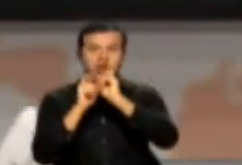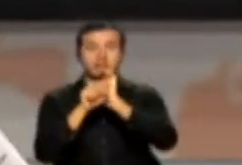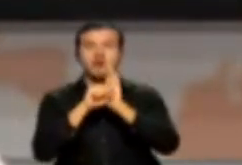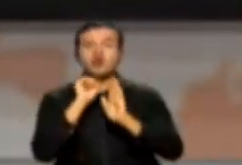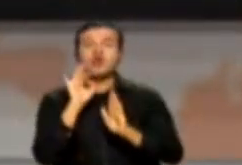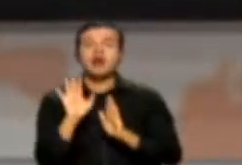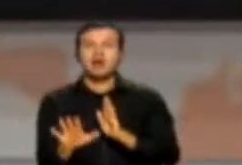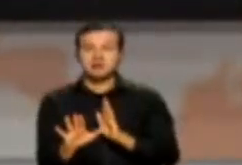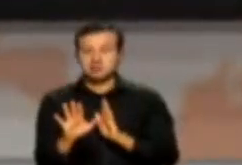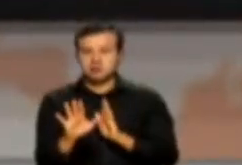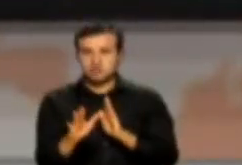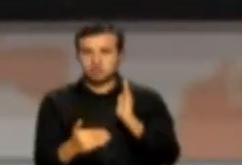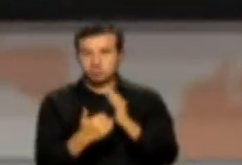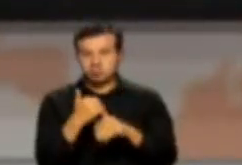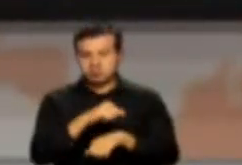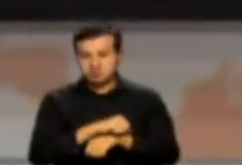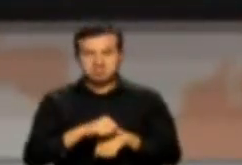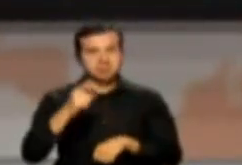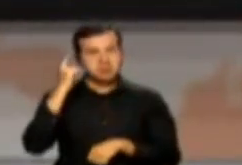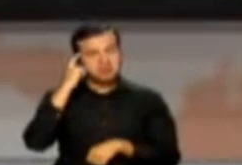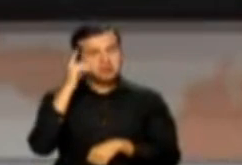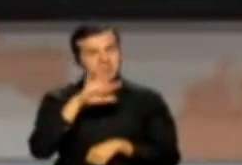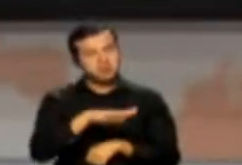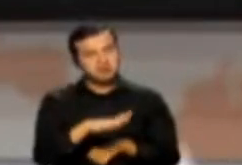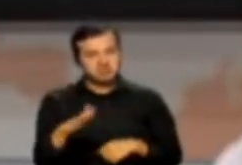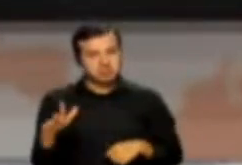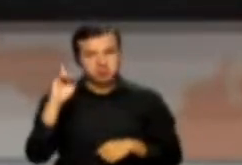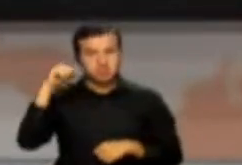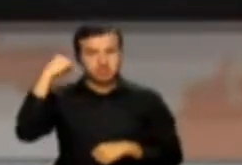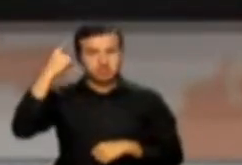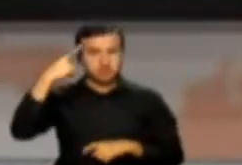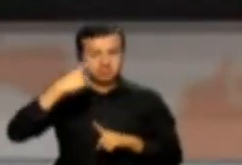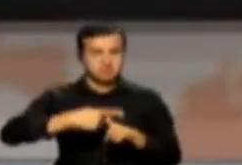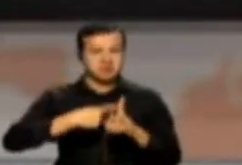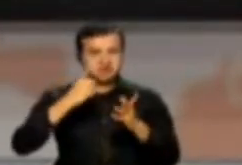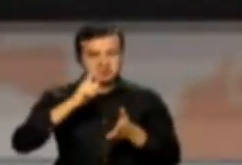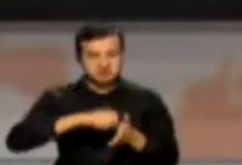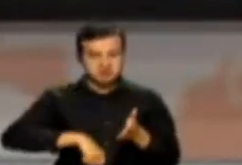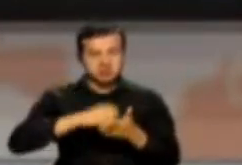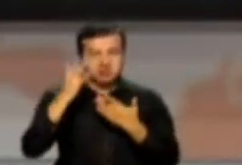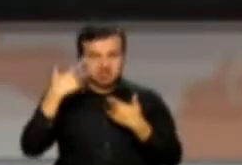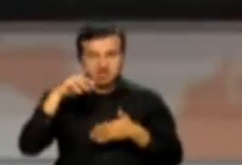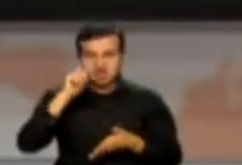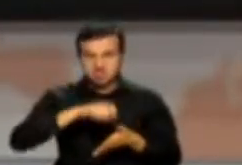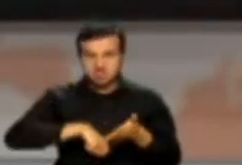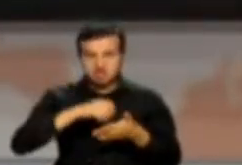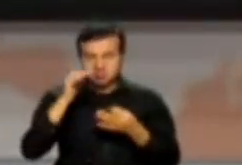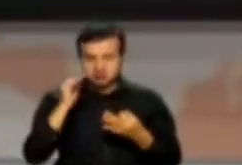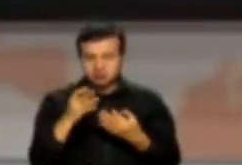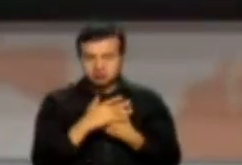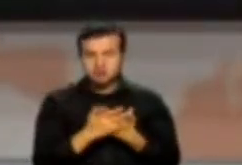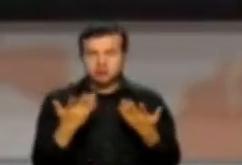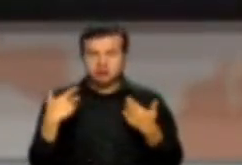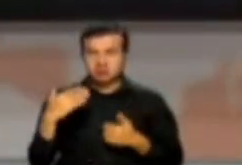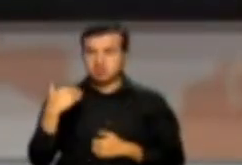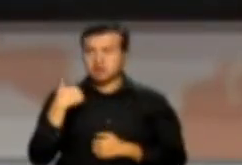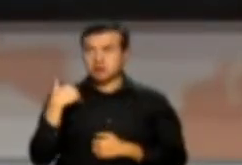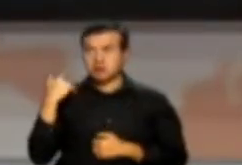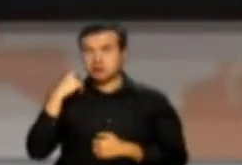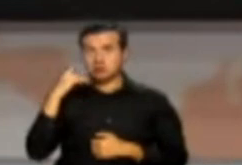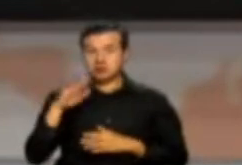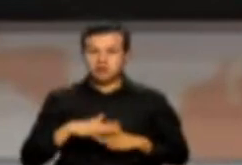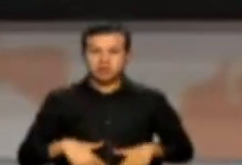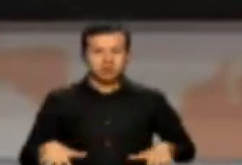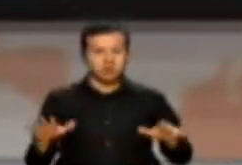estaremos listo lo más probable en el próximo mes a estar acreditados nosotros ya tenemos la